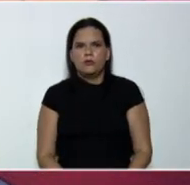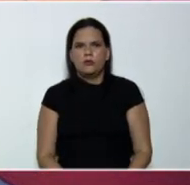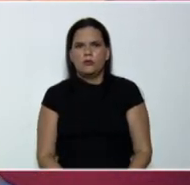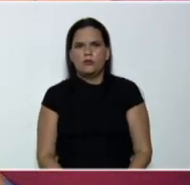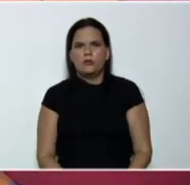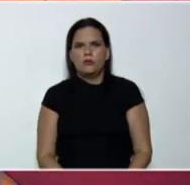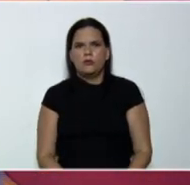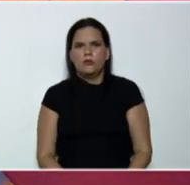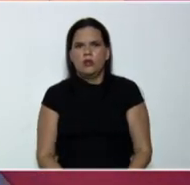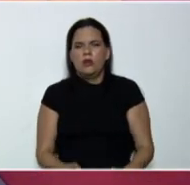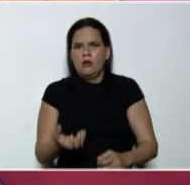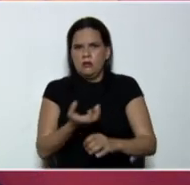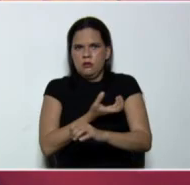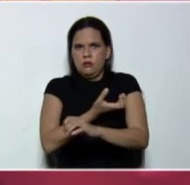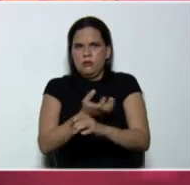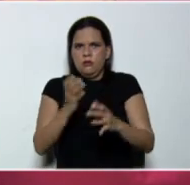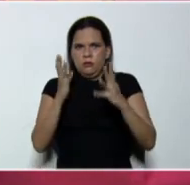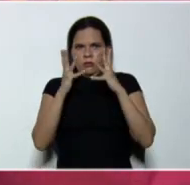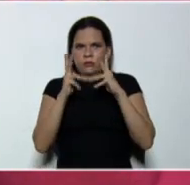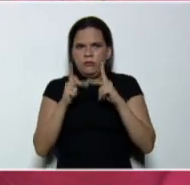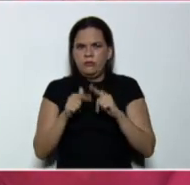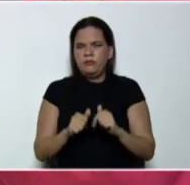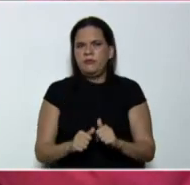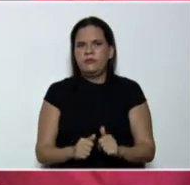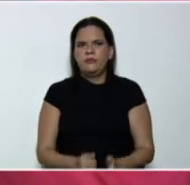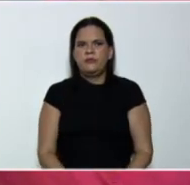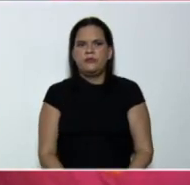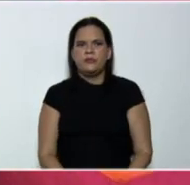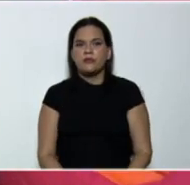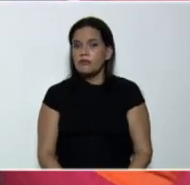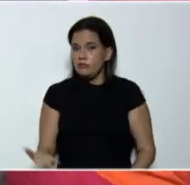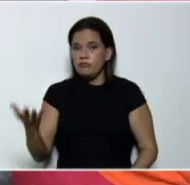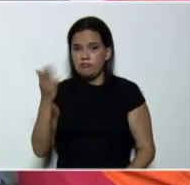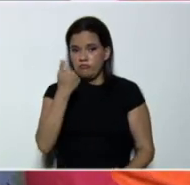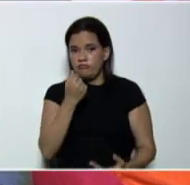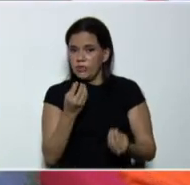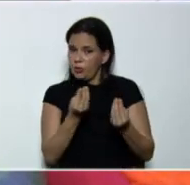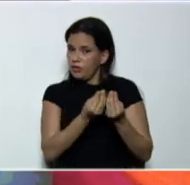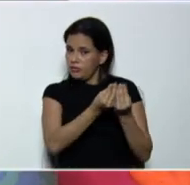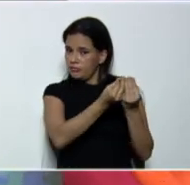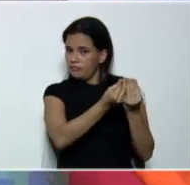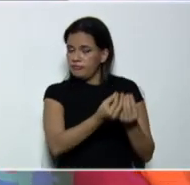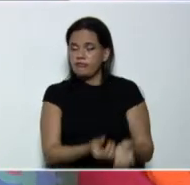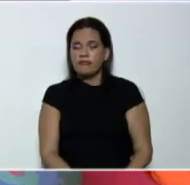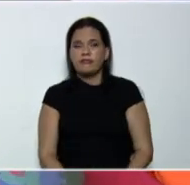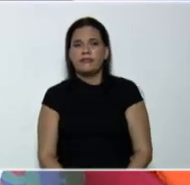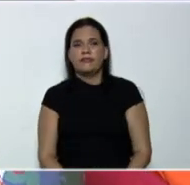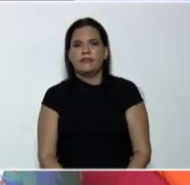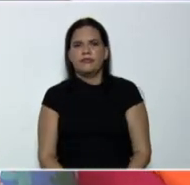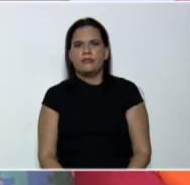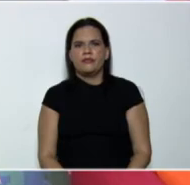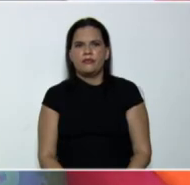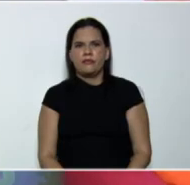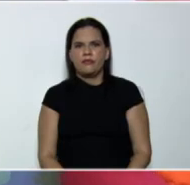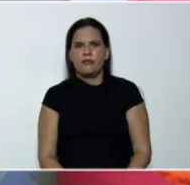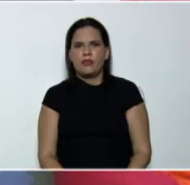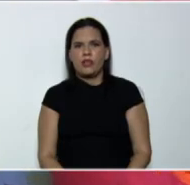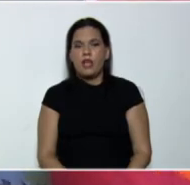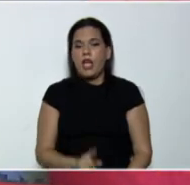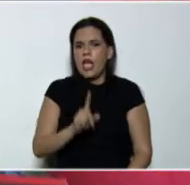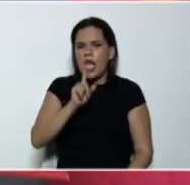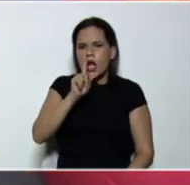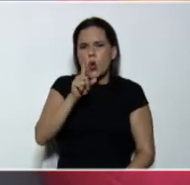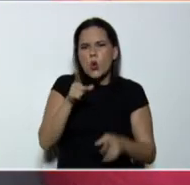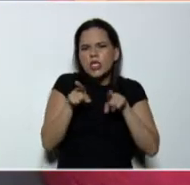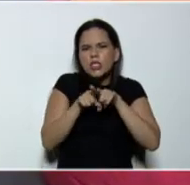la canción de los números. ¿Me acompañan? Ay, aquí. El uno